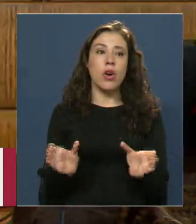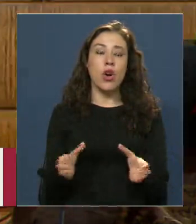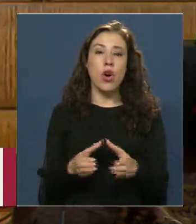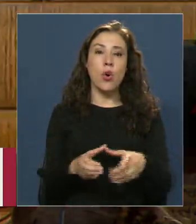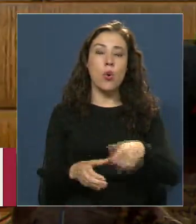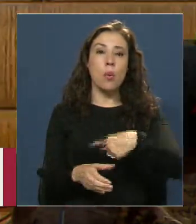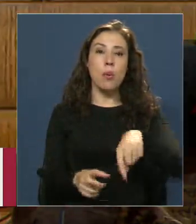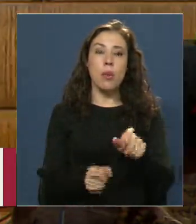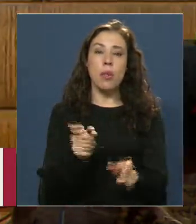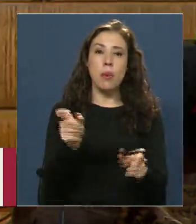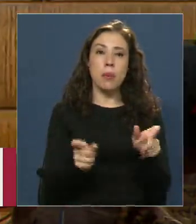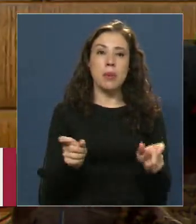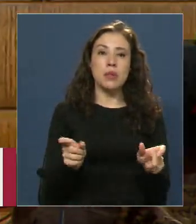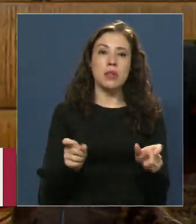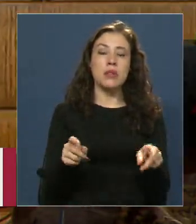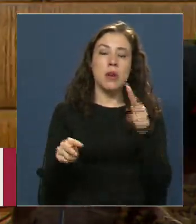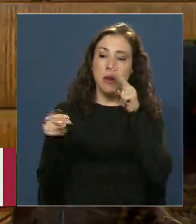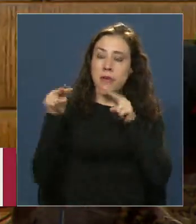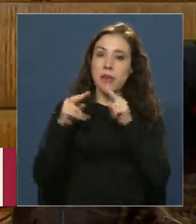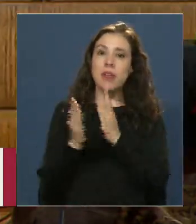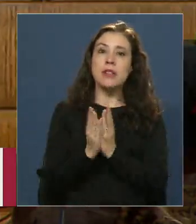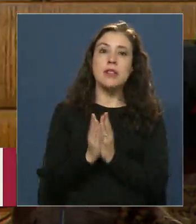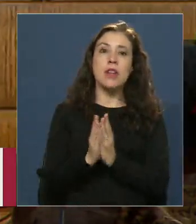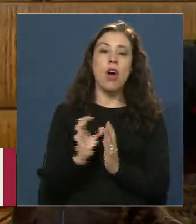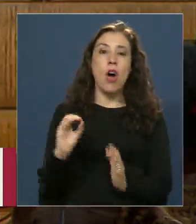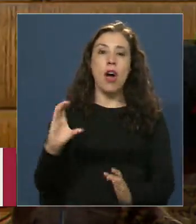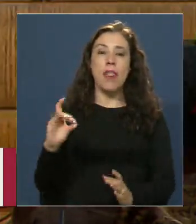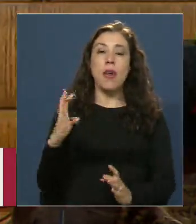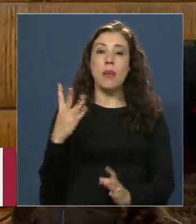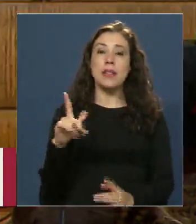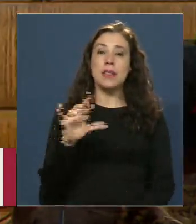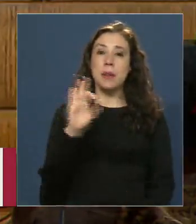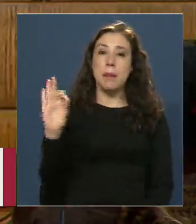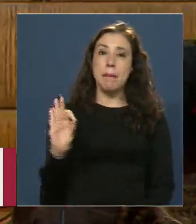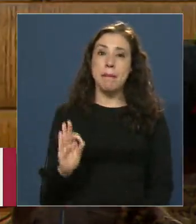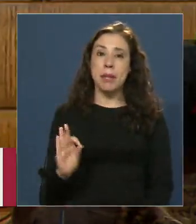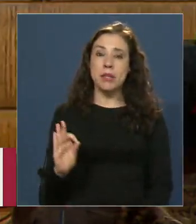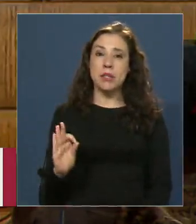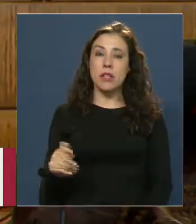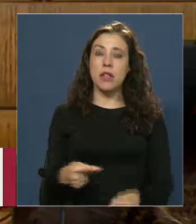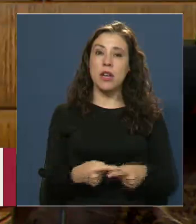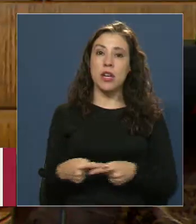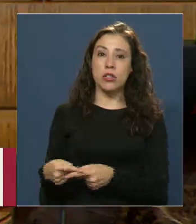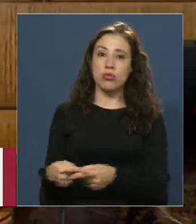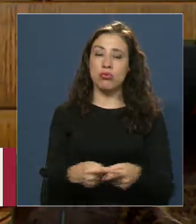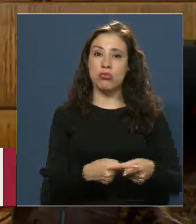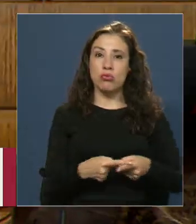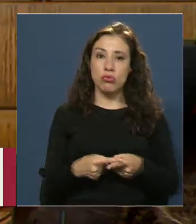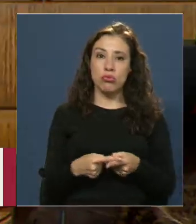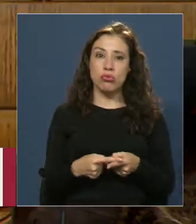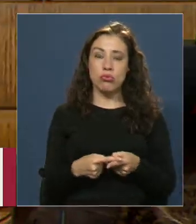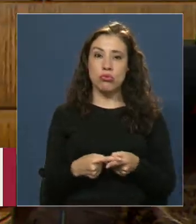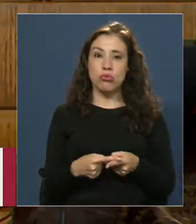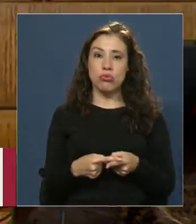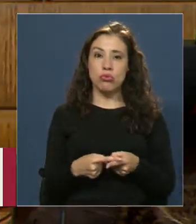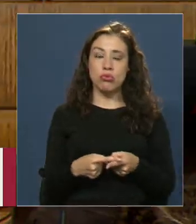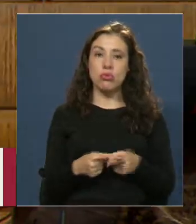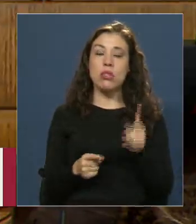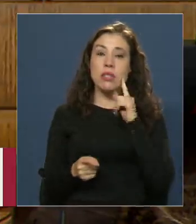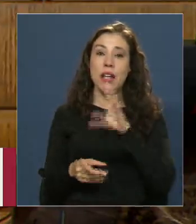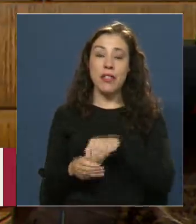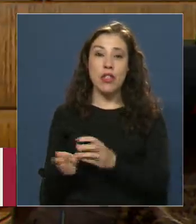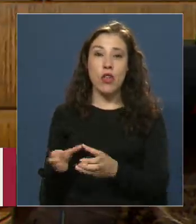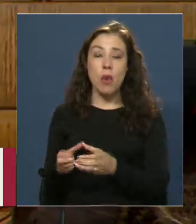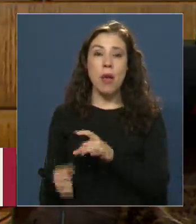la población que, si uno hoy día mira los estudios de la OECD, el 47% de nuestra sociedad está dentro de este grupo